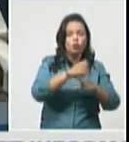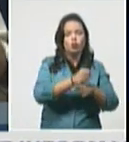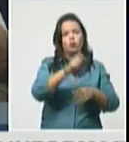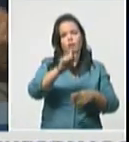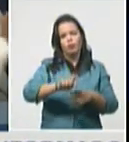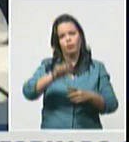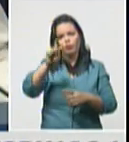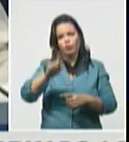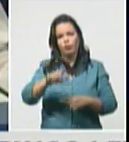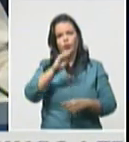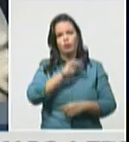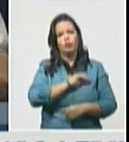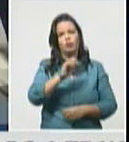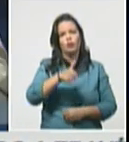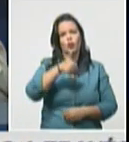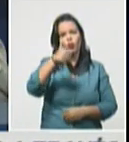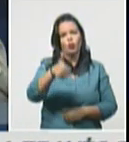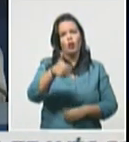del diagnóstico.